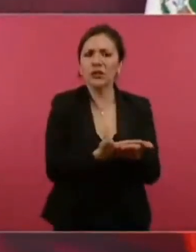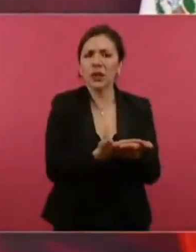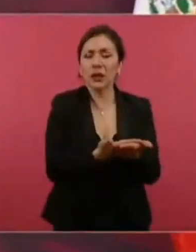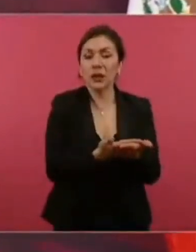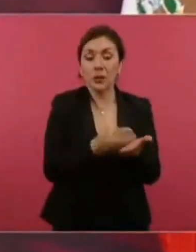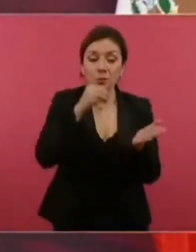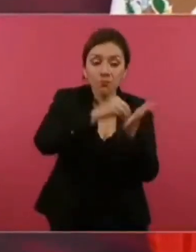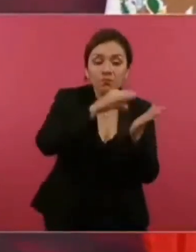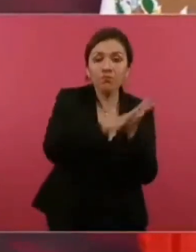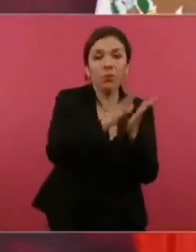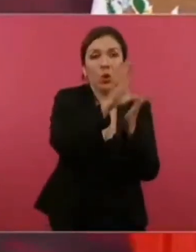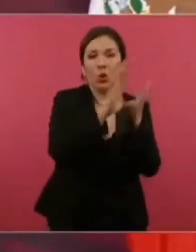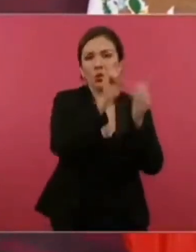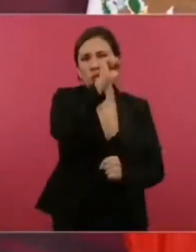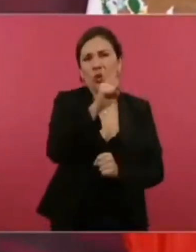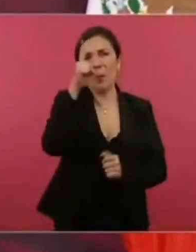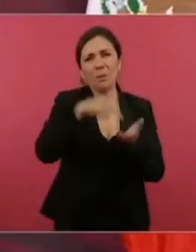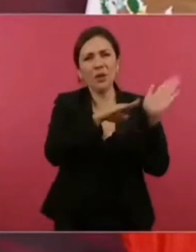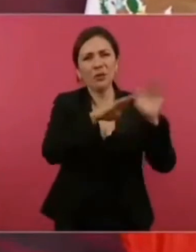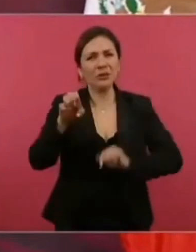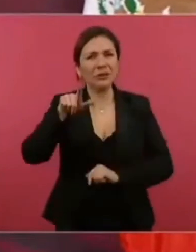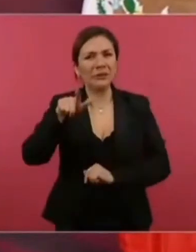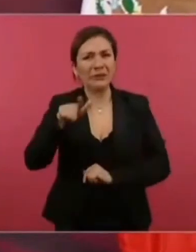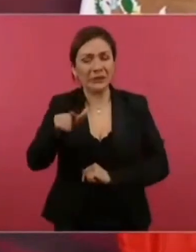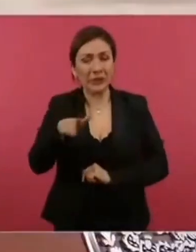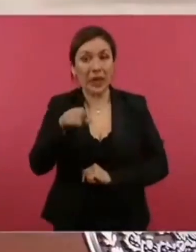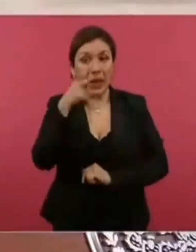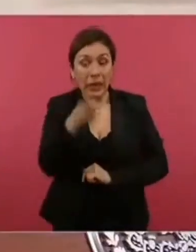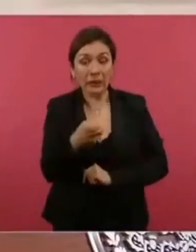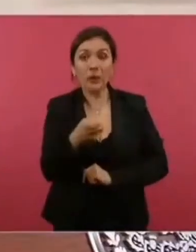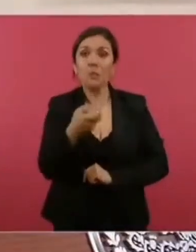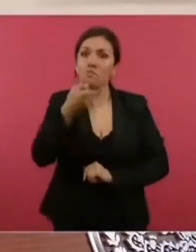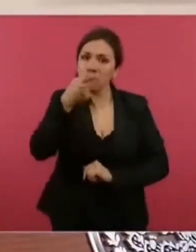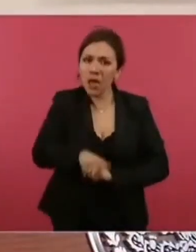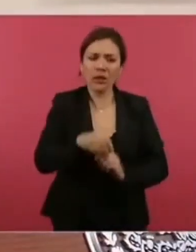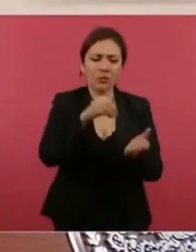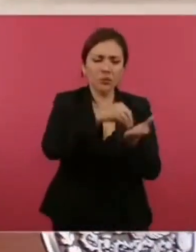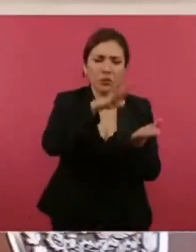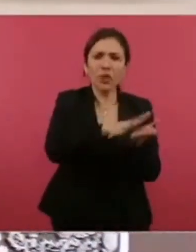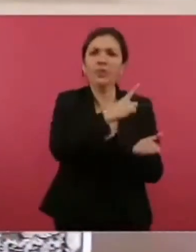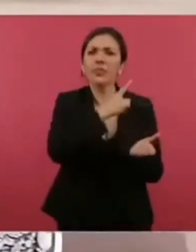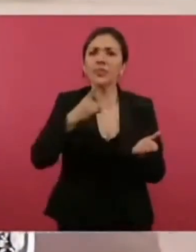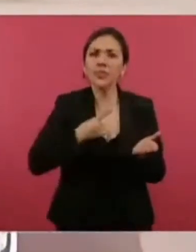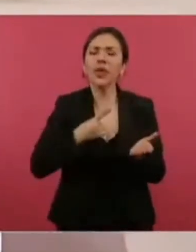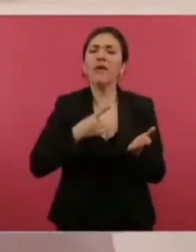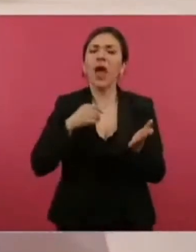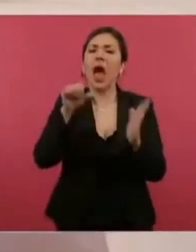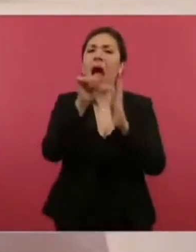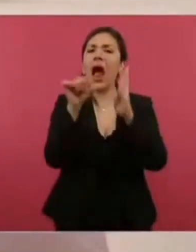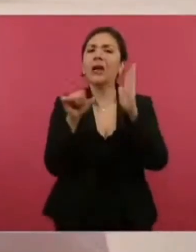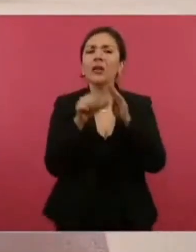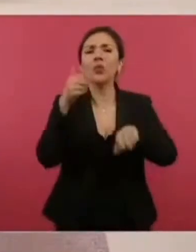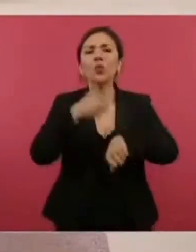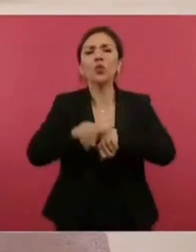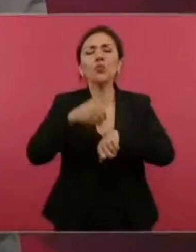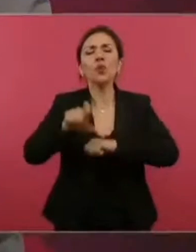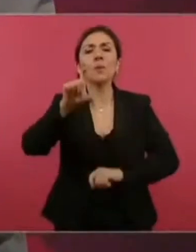en la Constitución del 17 que se estableciera en el artículo